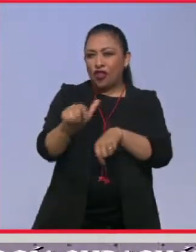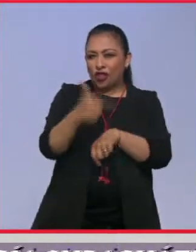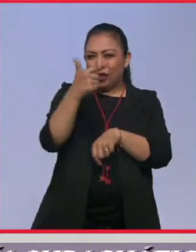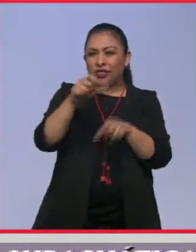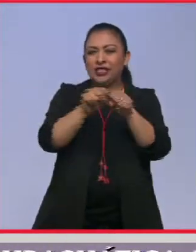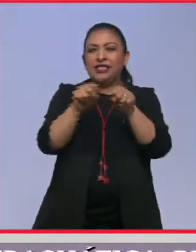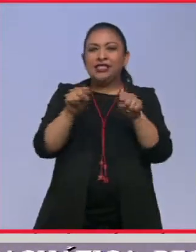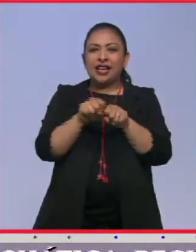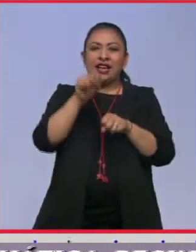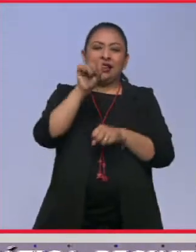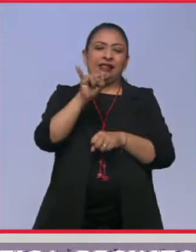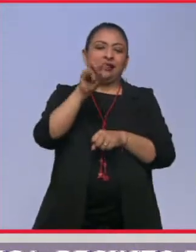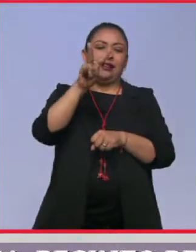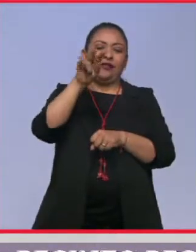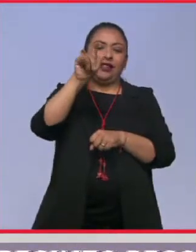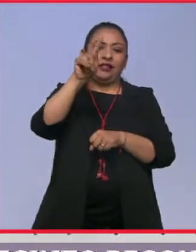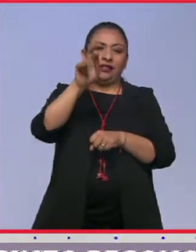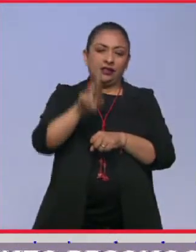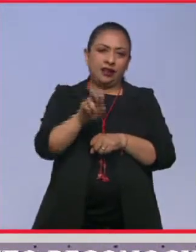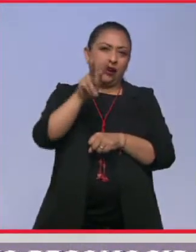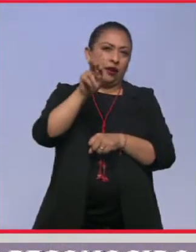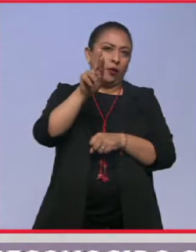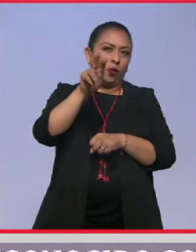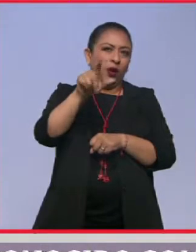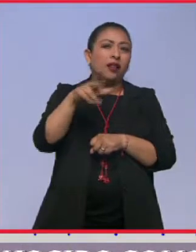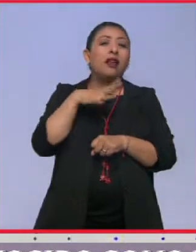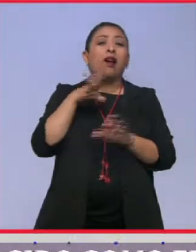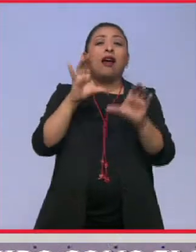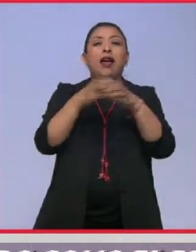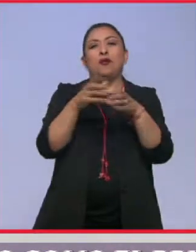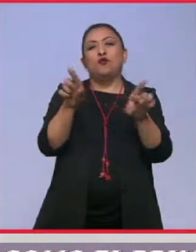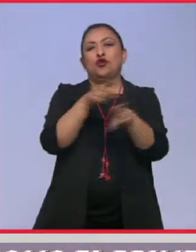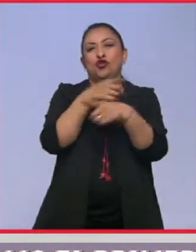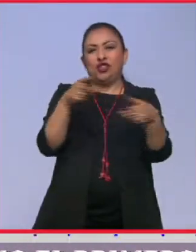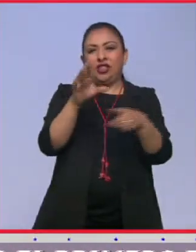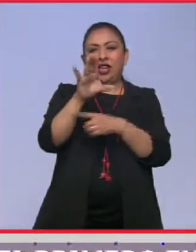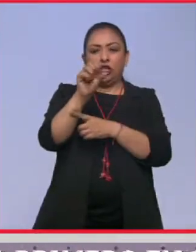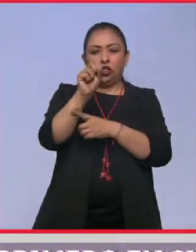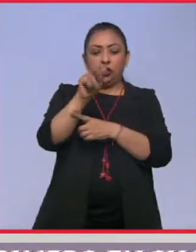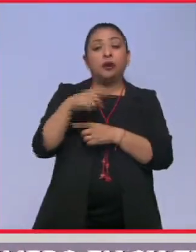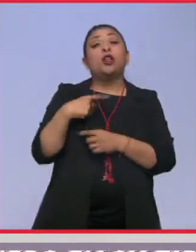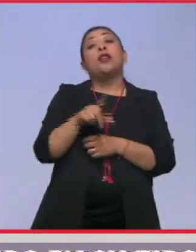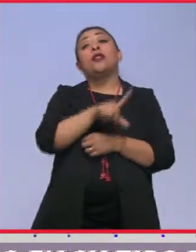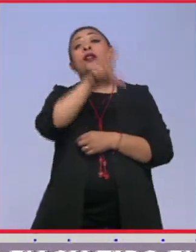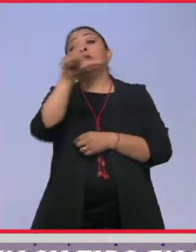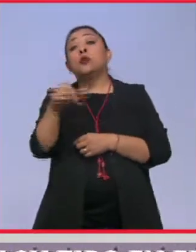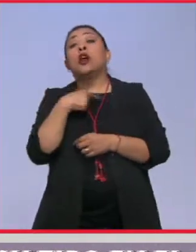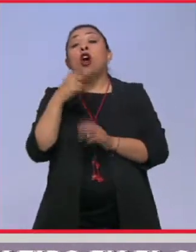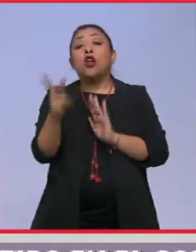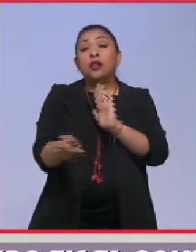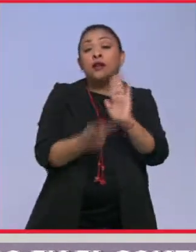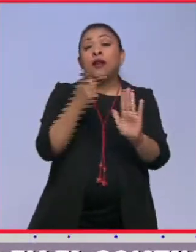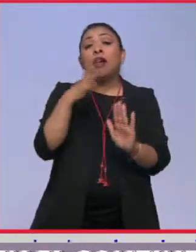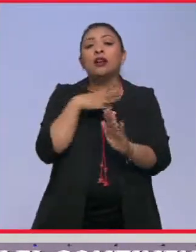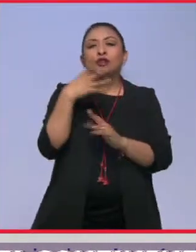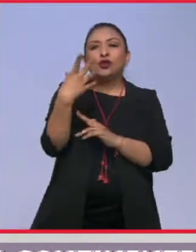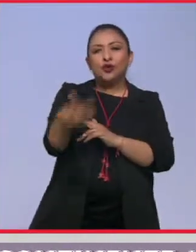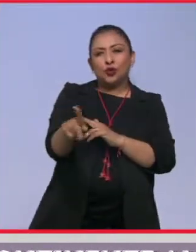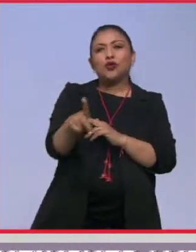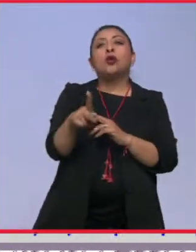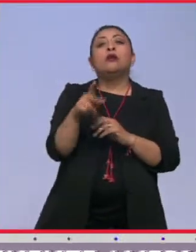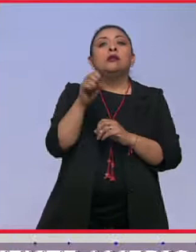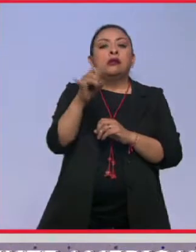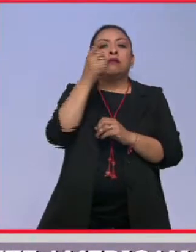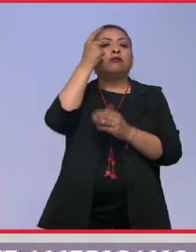en la Sala Silvestre Revueltas del Conservatorio Nacional de Música. Más adelante se retomará otra de las obras, la que